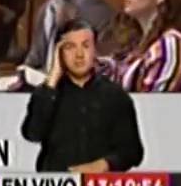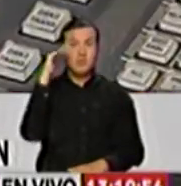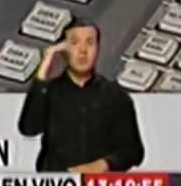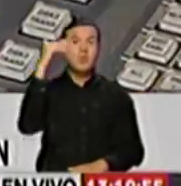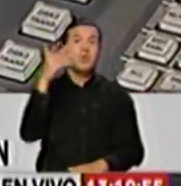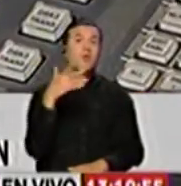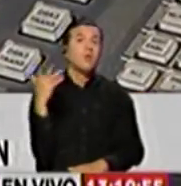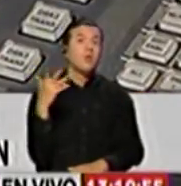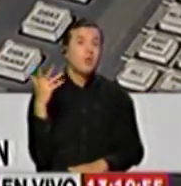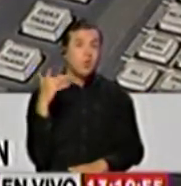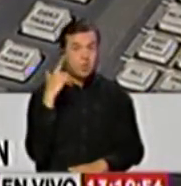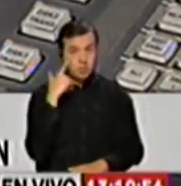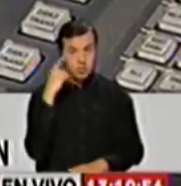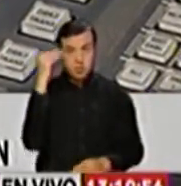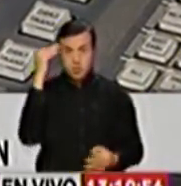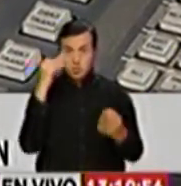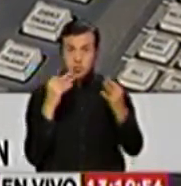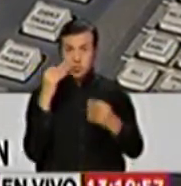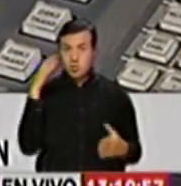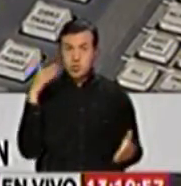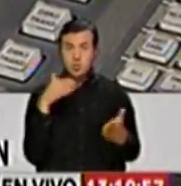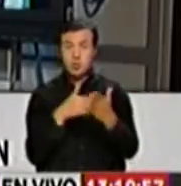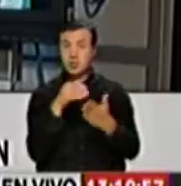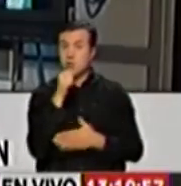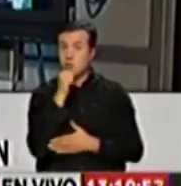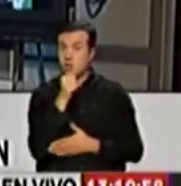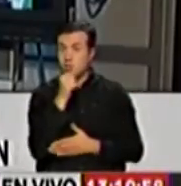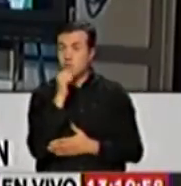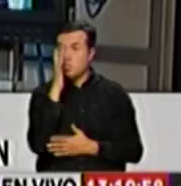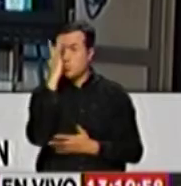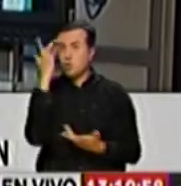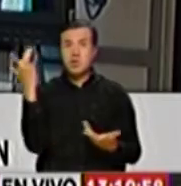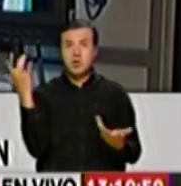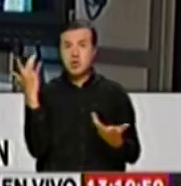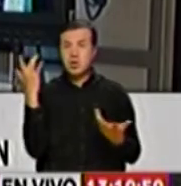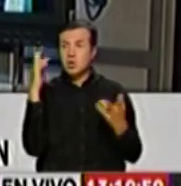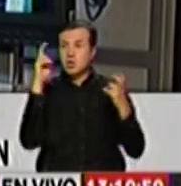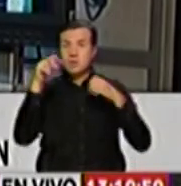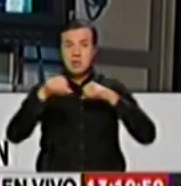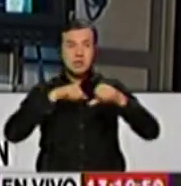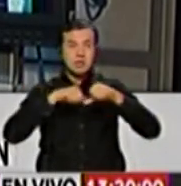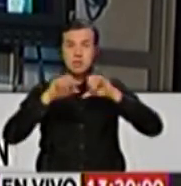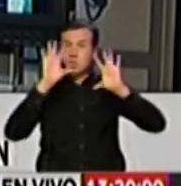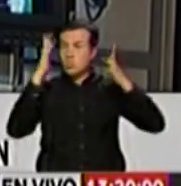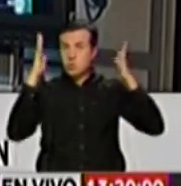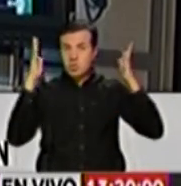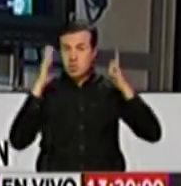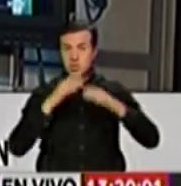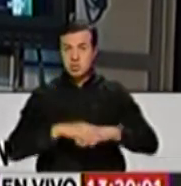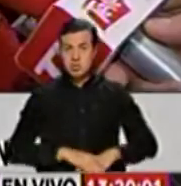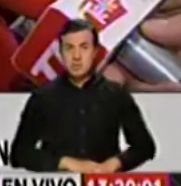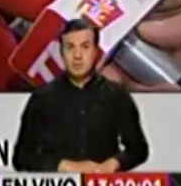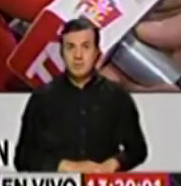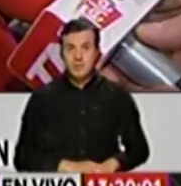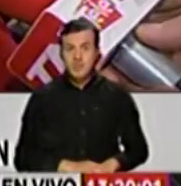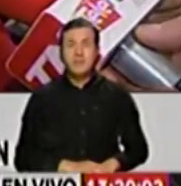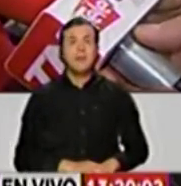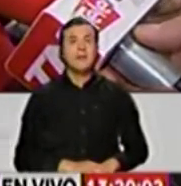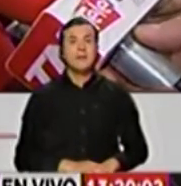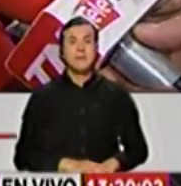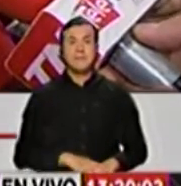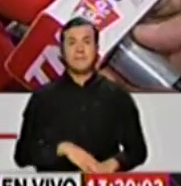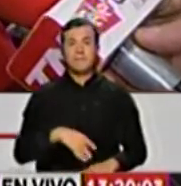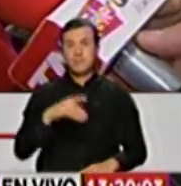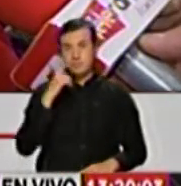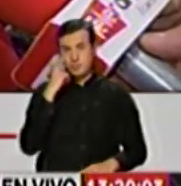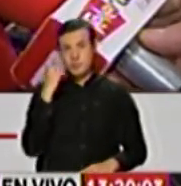futuro existe una judicialización contra los periodistas al no existir un ámbito administrativo para la resolución de conflictos. Porque ya no va a haber